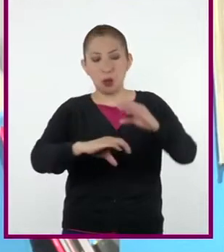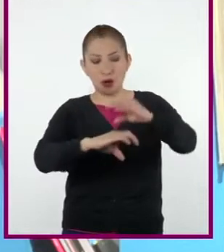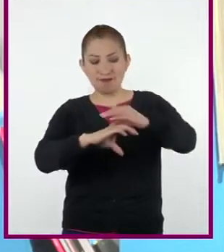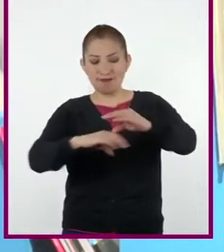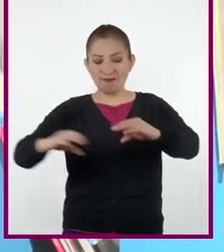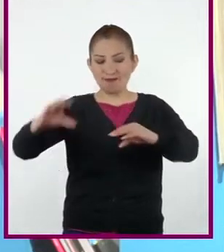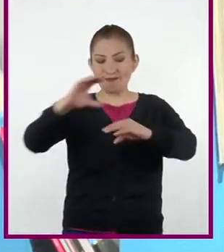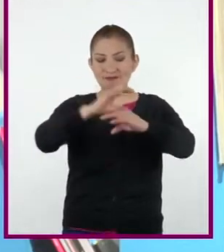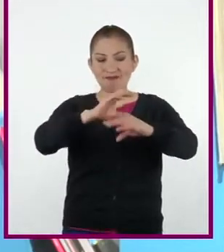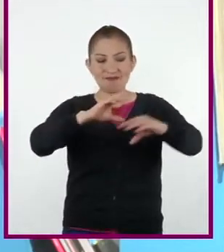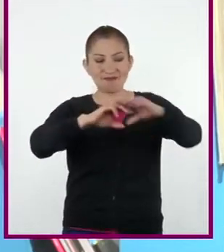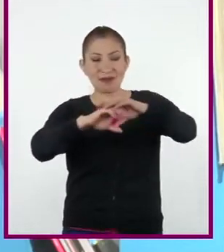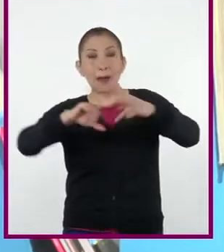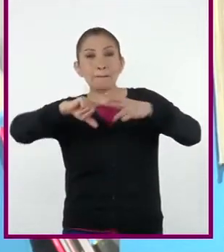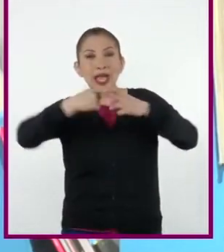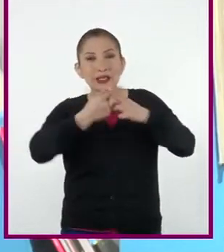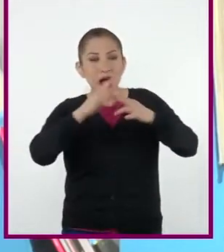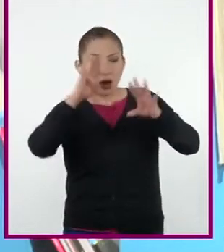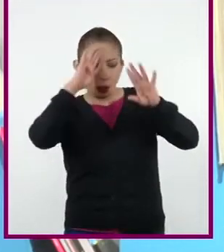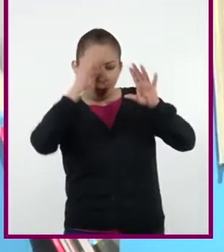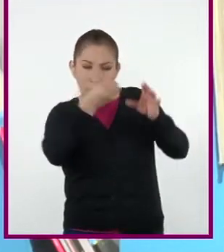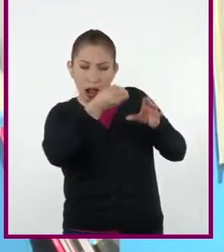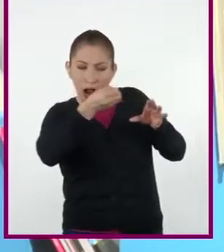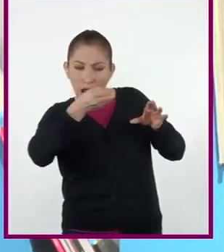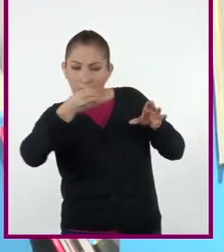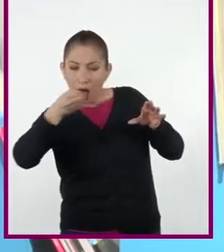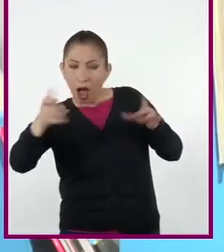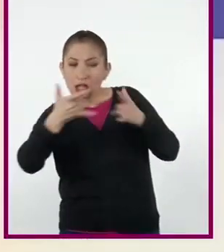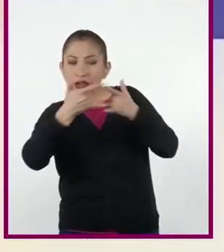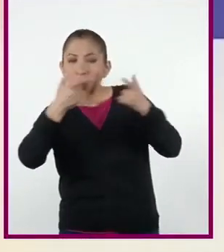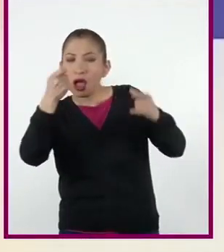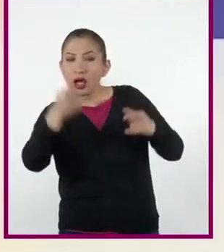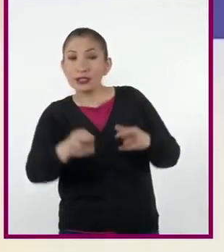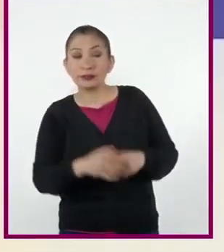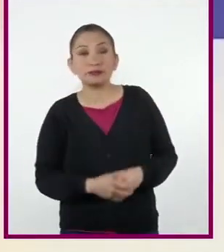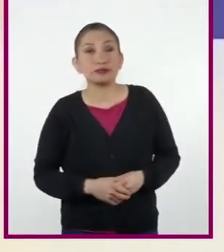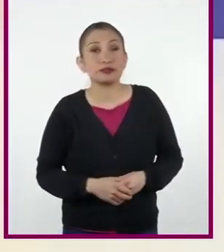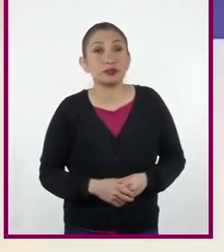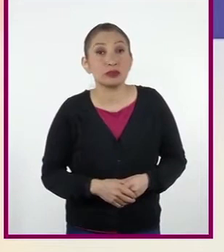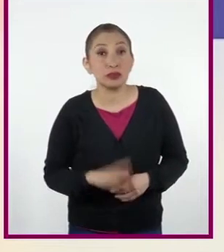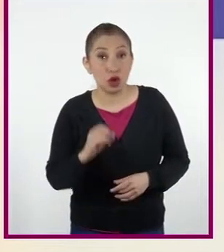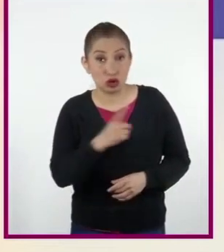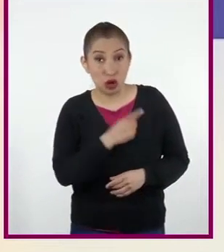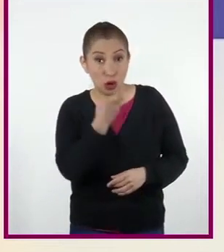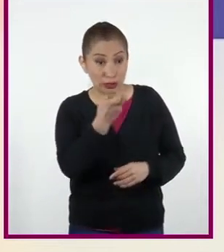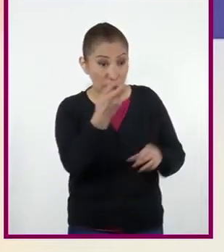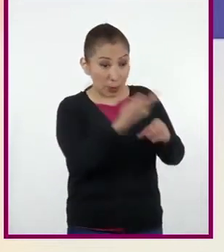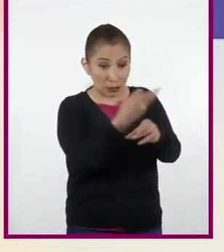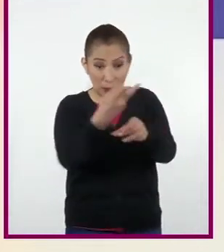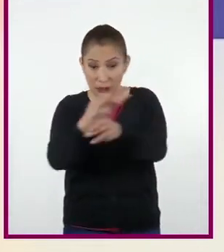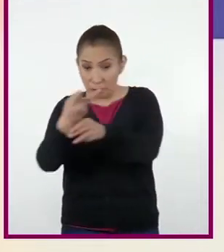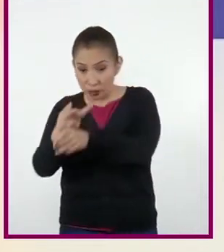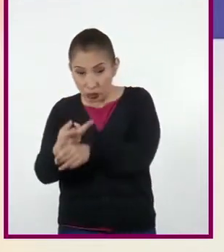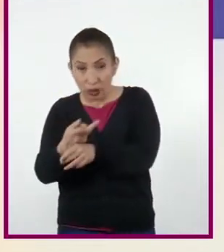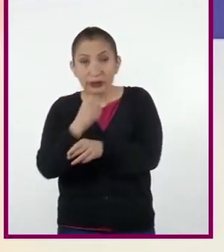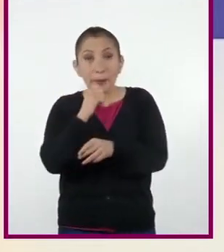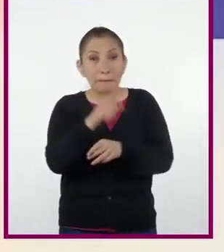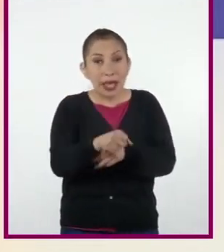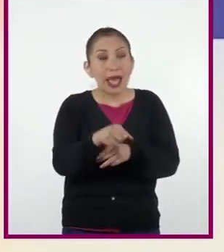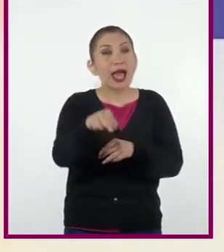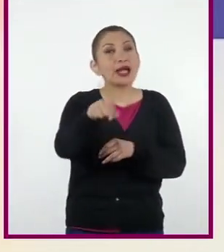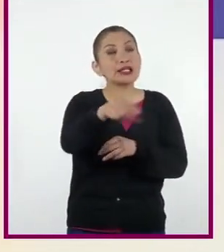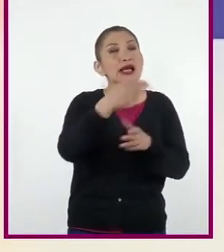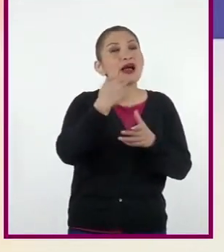historiador inicia la construcción de su versión de la historia. Pero no solo ellos. A ustedes también les